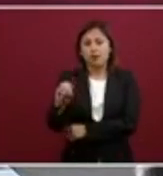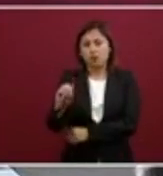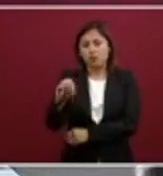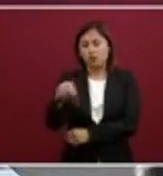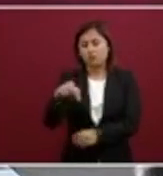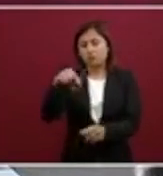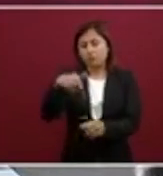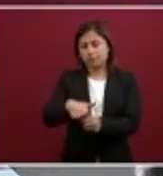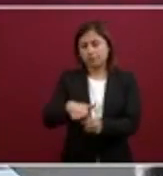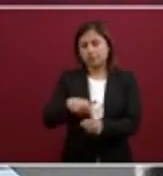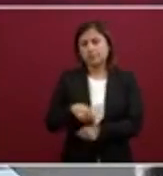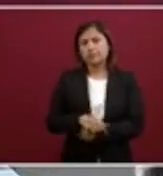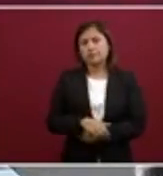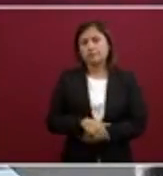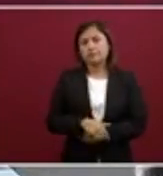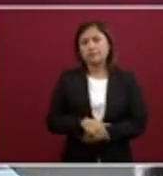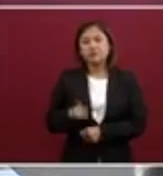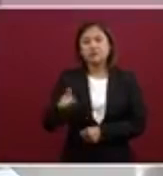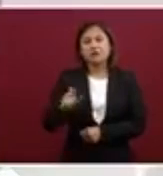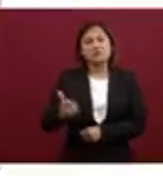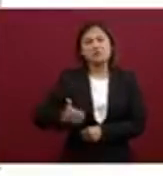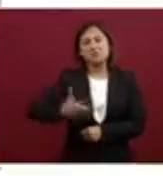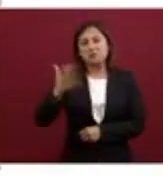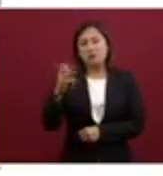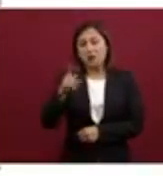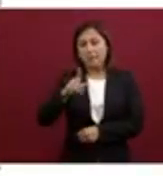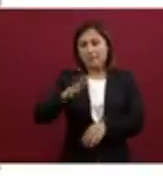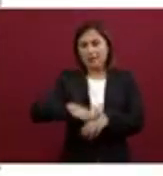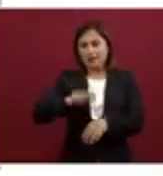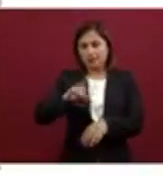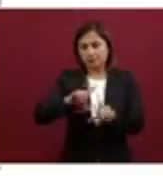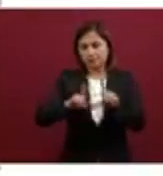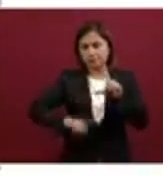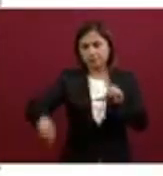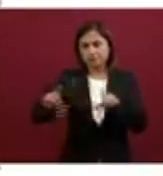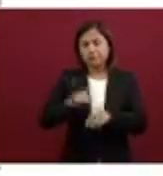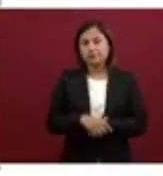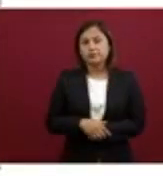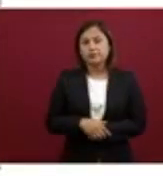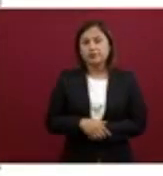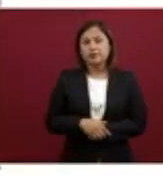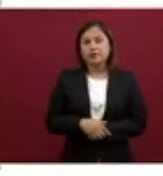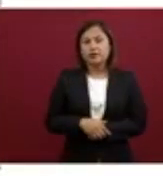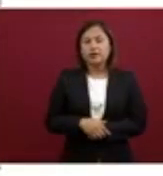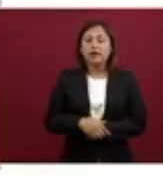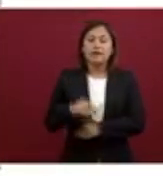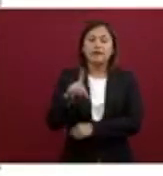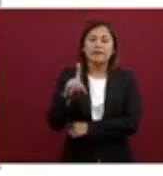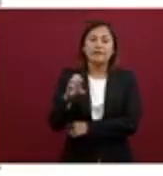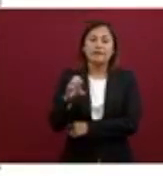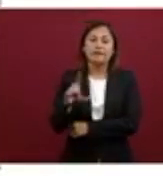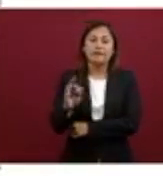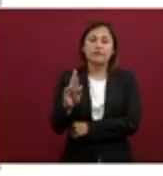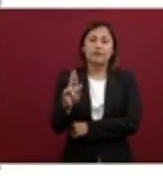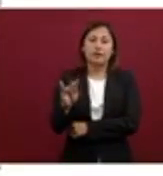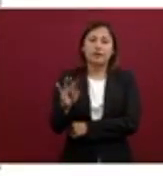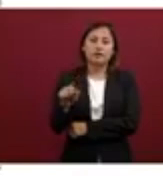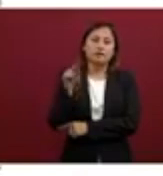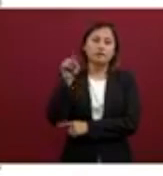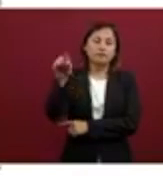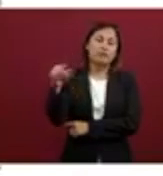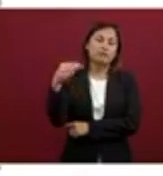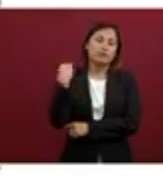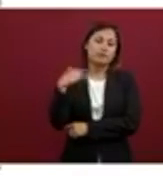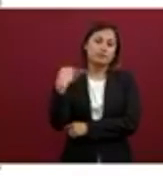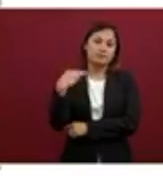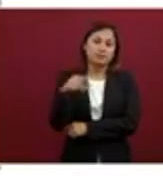está dando más cara en el país con el mayor margen, es Autoservicio del Fuerte en La Piedad, Michoacán, con un